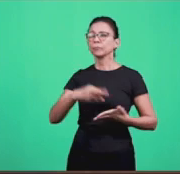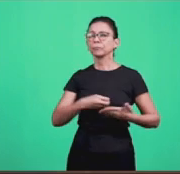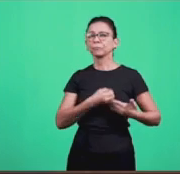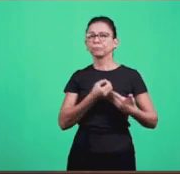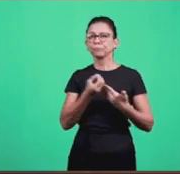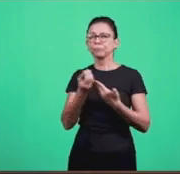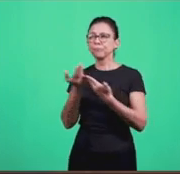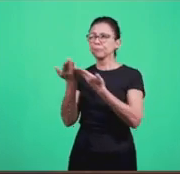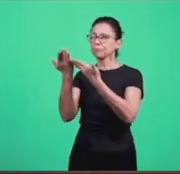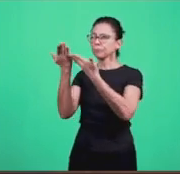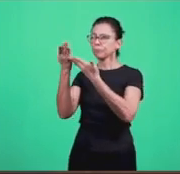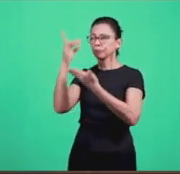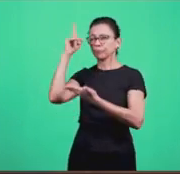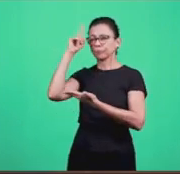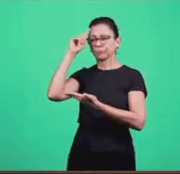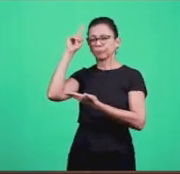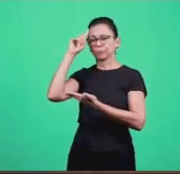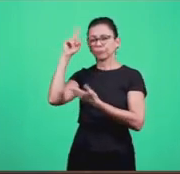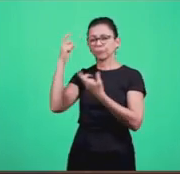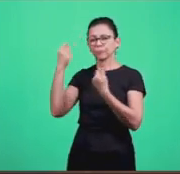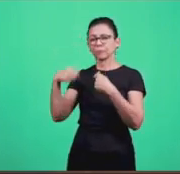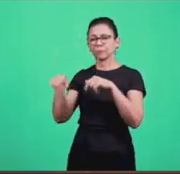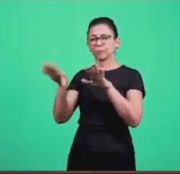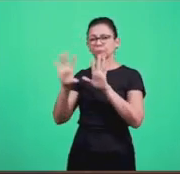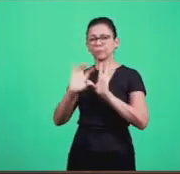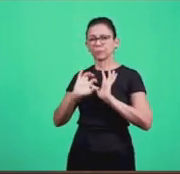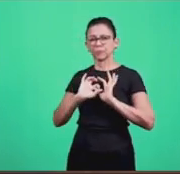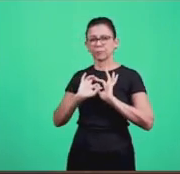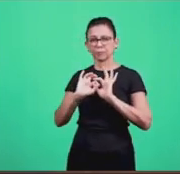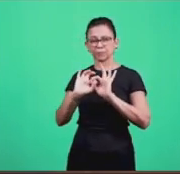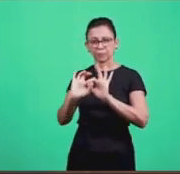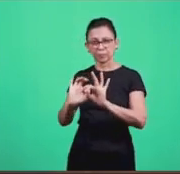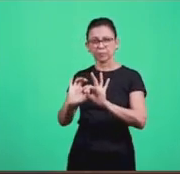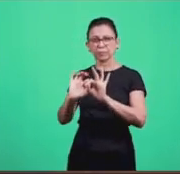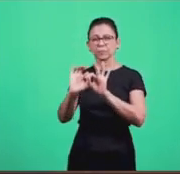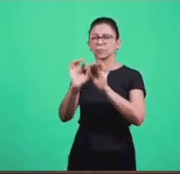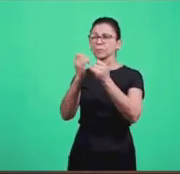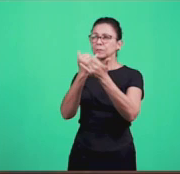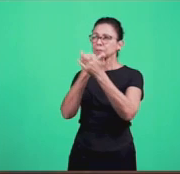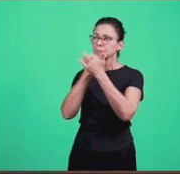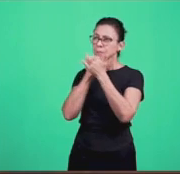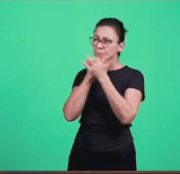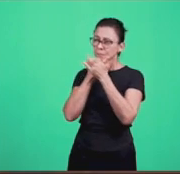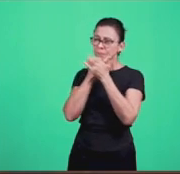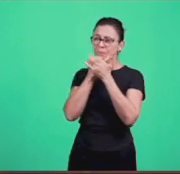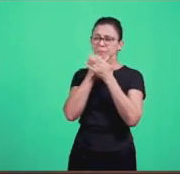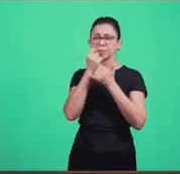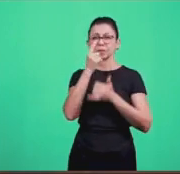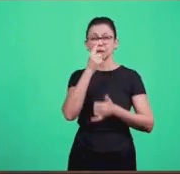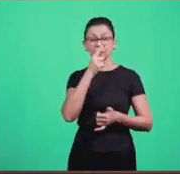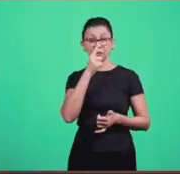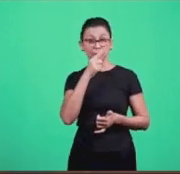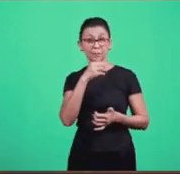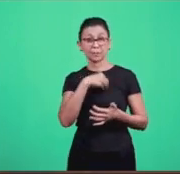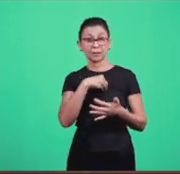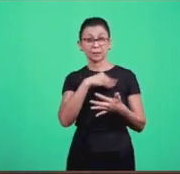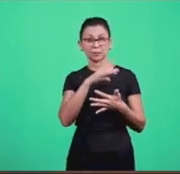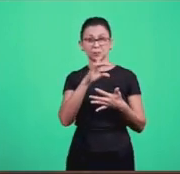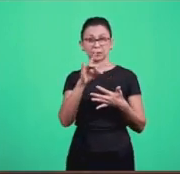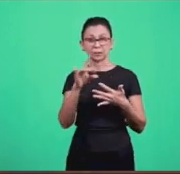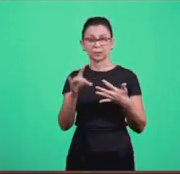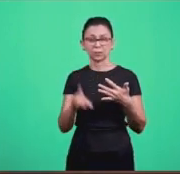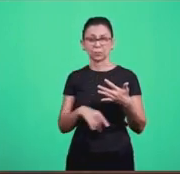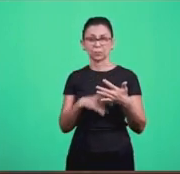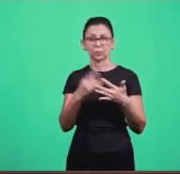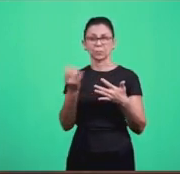servirte, entregar nuestras vidas en tu altar. Necesitamos de tu comunión, Señor. Necesitamos que nos